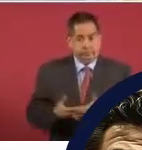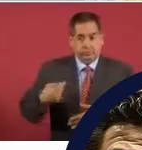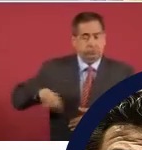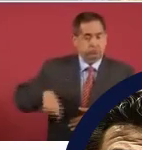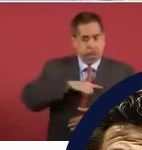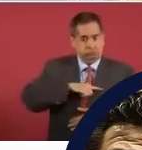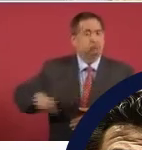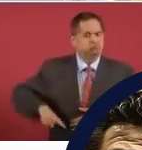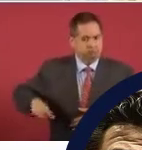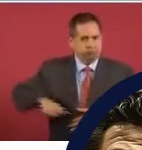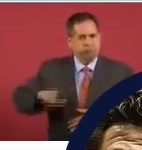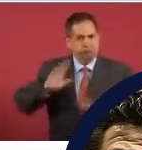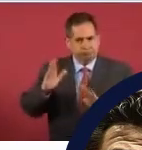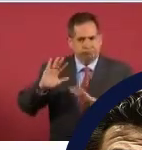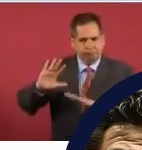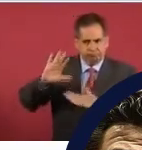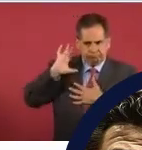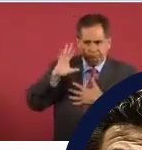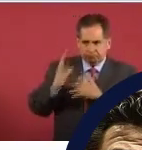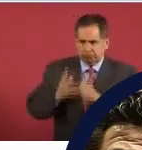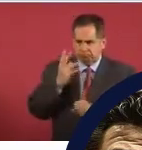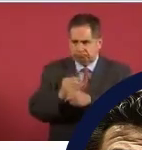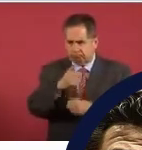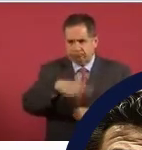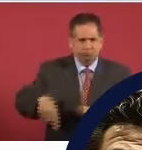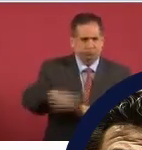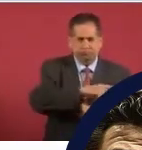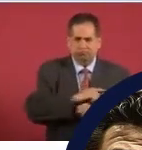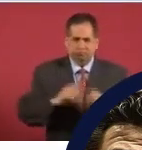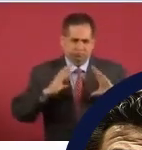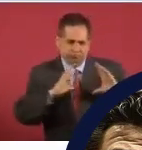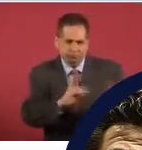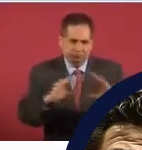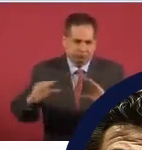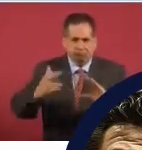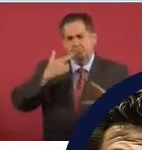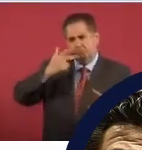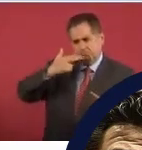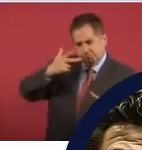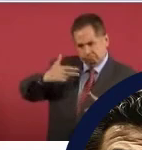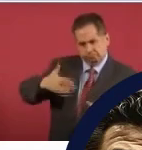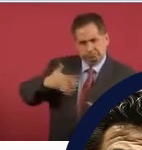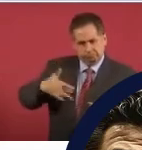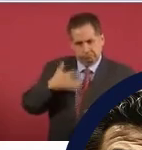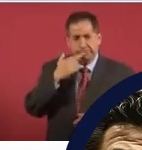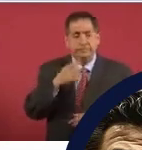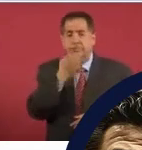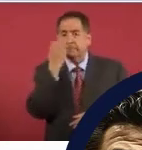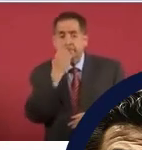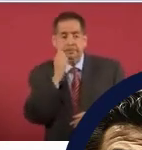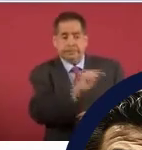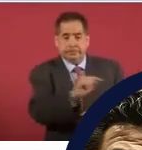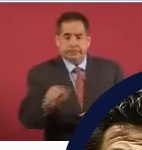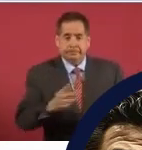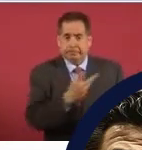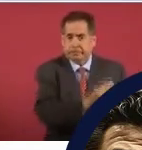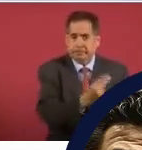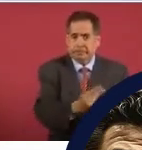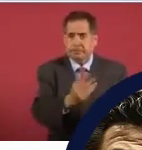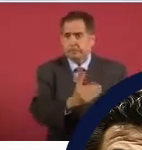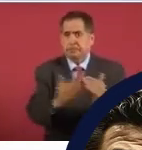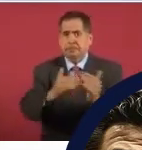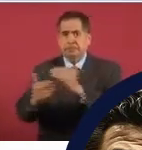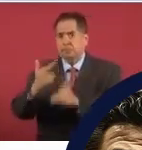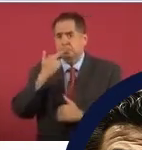que hayan perdido la vida 15 miembros de las fuerzas armadas de esta absurda y desquiciada estrategia no se